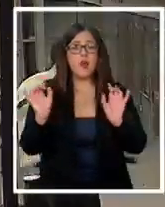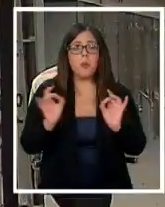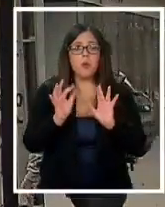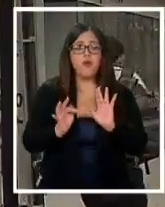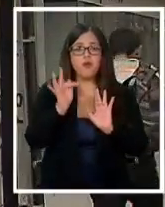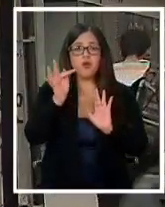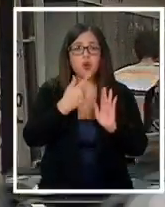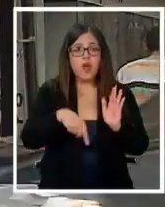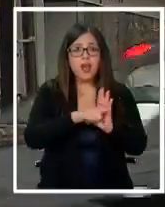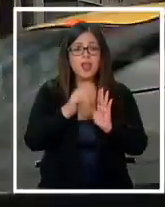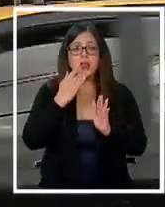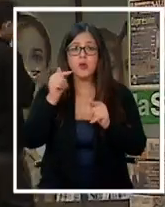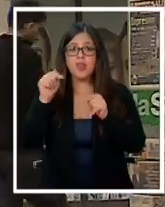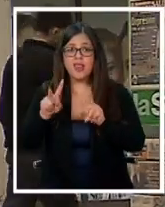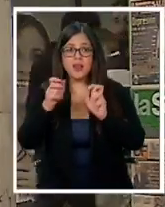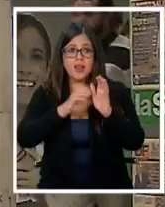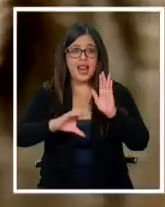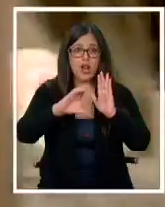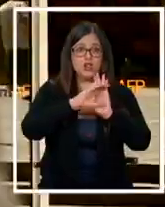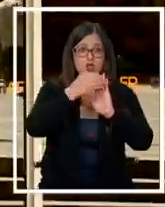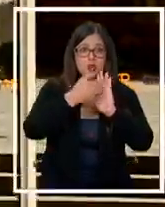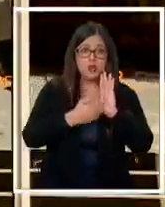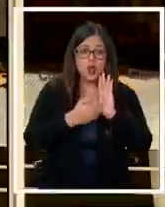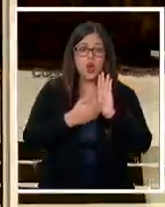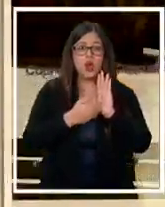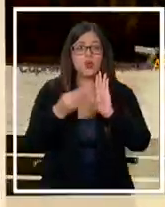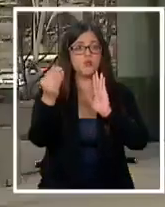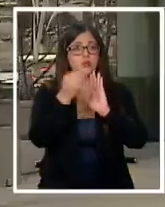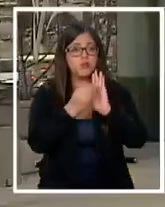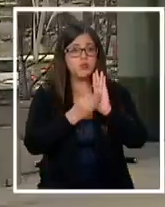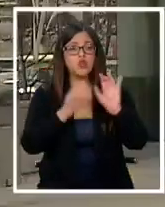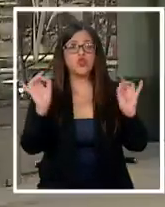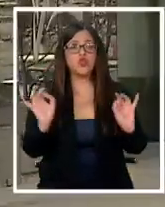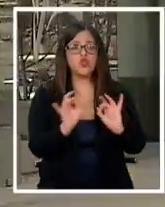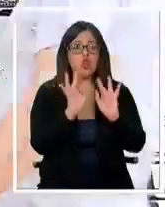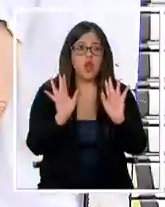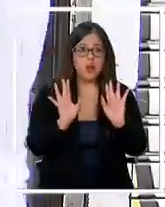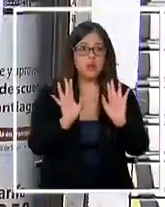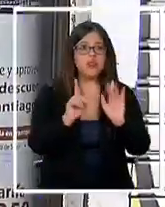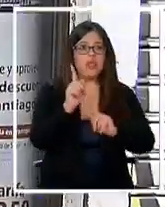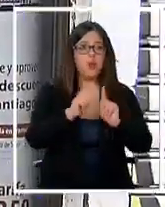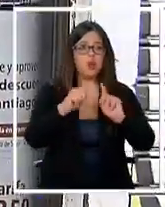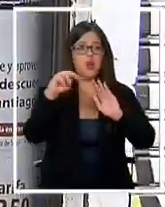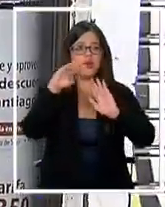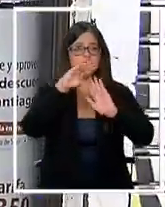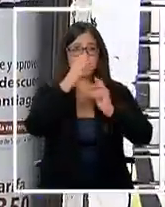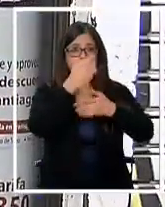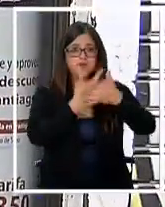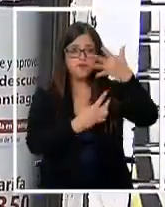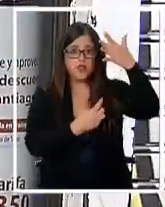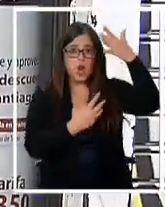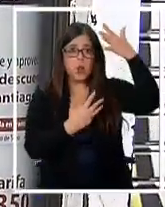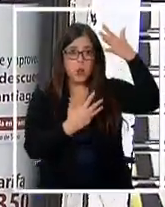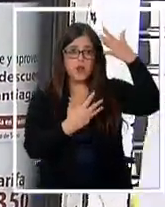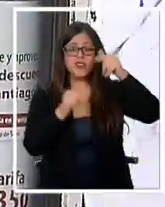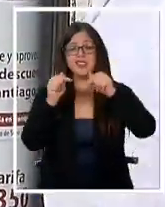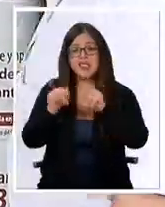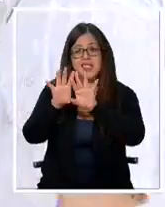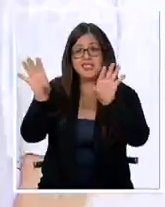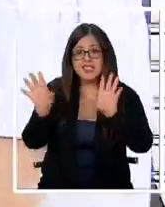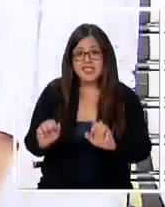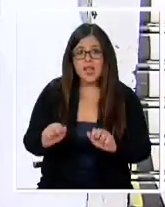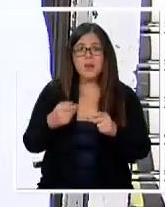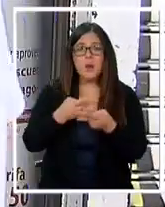puesto que a nivel constitucional quedarán consagrados únicamente estos principios rectores uno de ellos es que el sistema